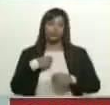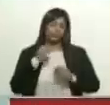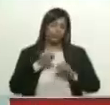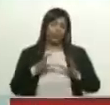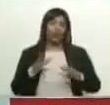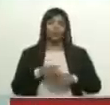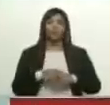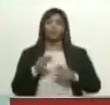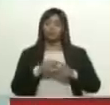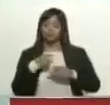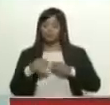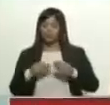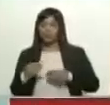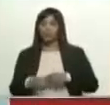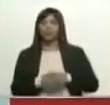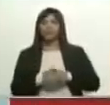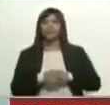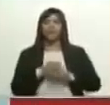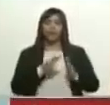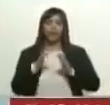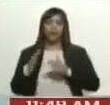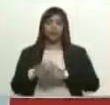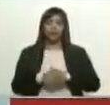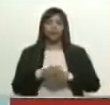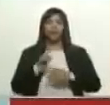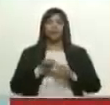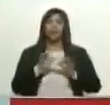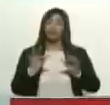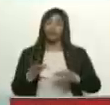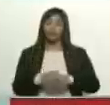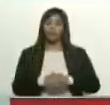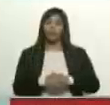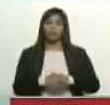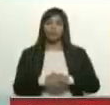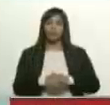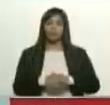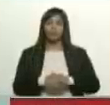ha desencadenado etapas y formas.